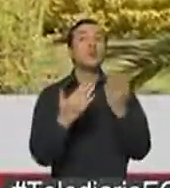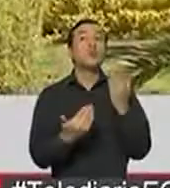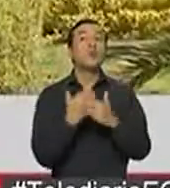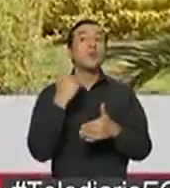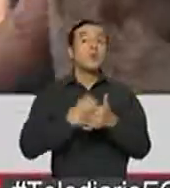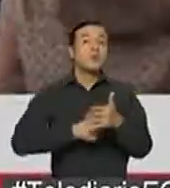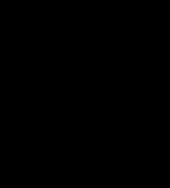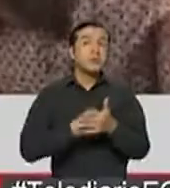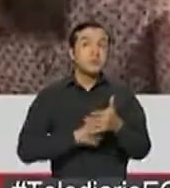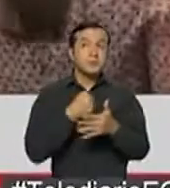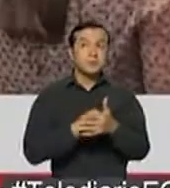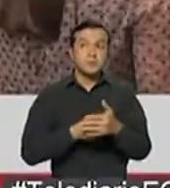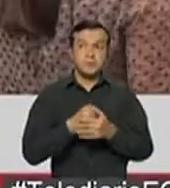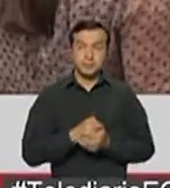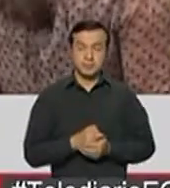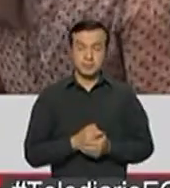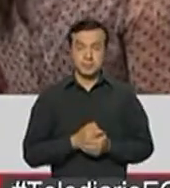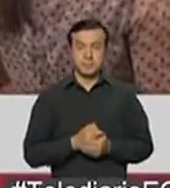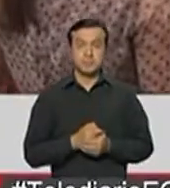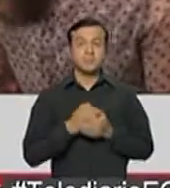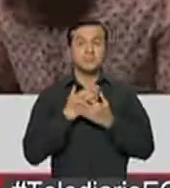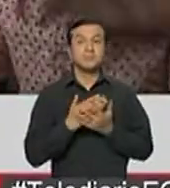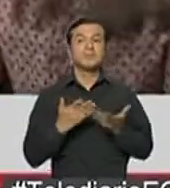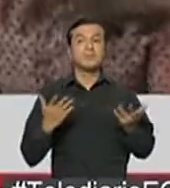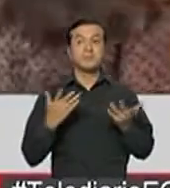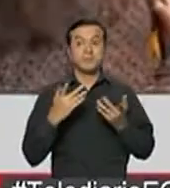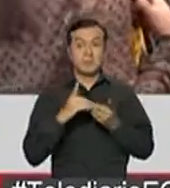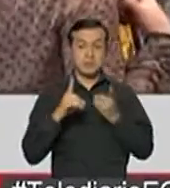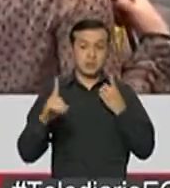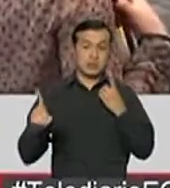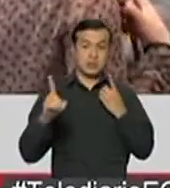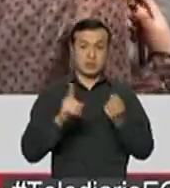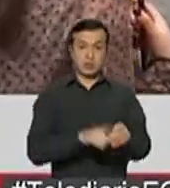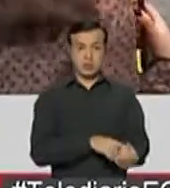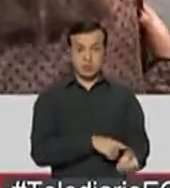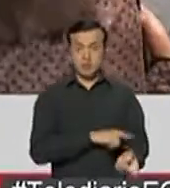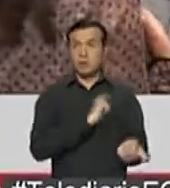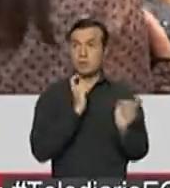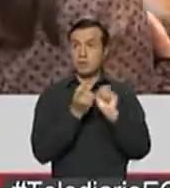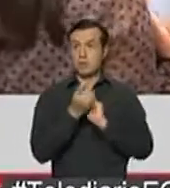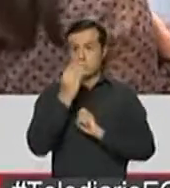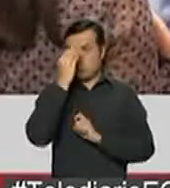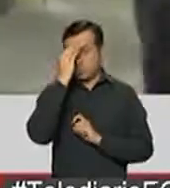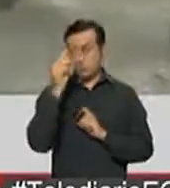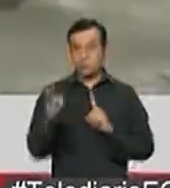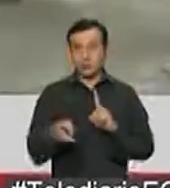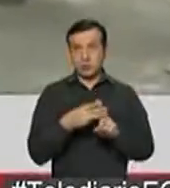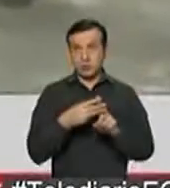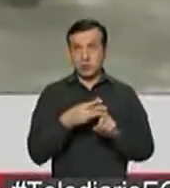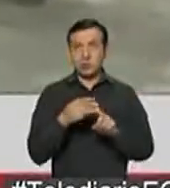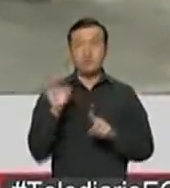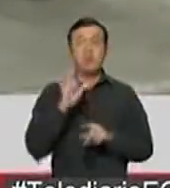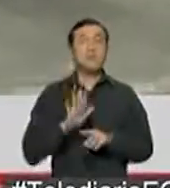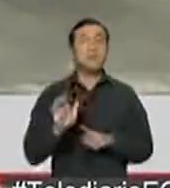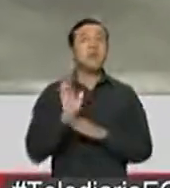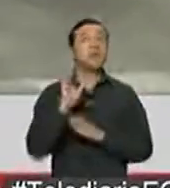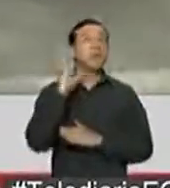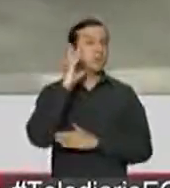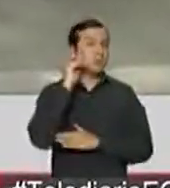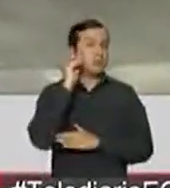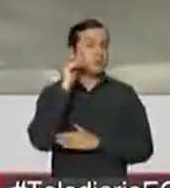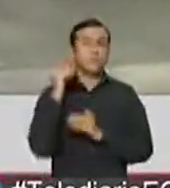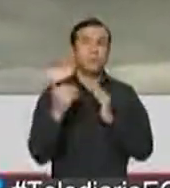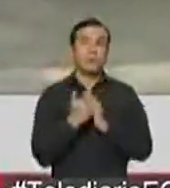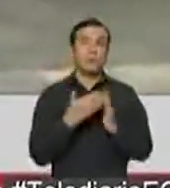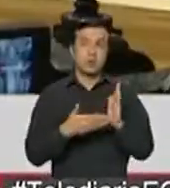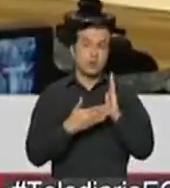retos. Pasará de una educación a distancia tradicional a una educación en línea. El Ecuador ya tiene una experiencia de esta